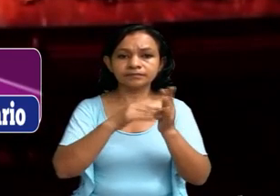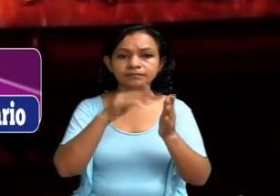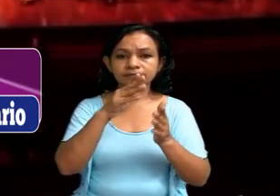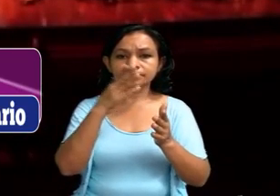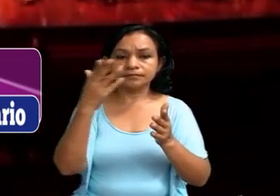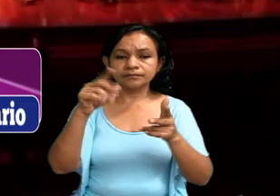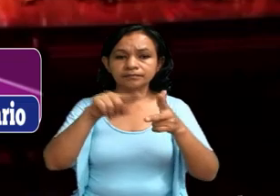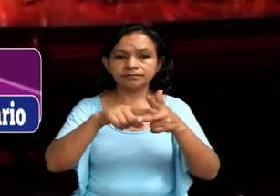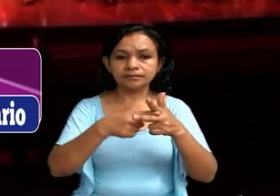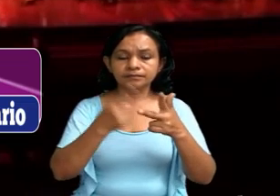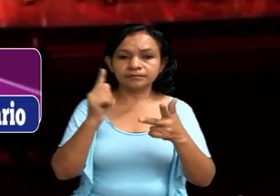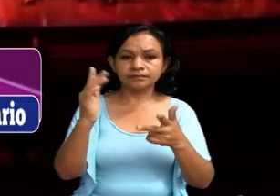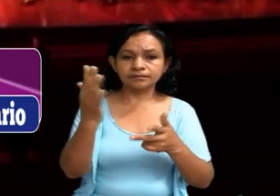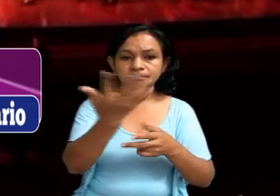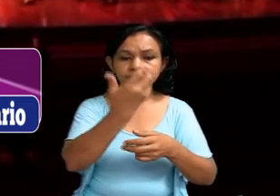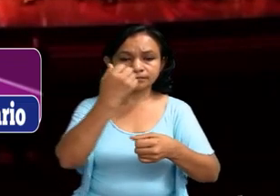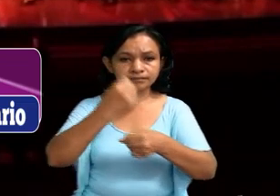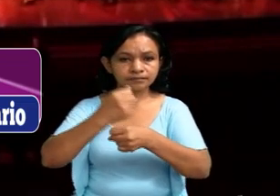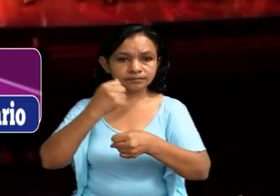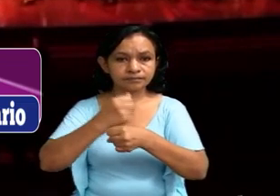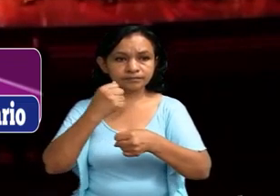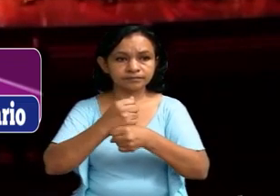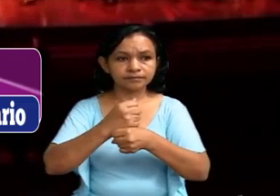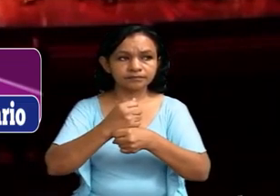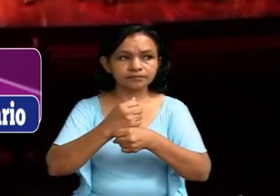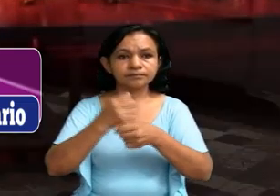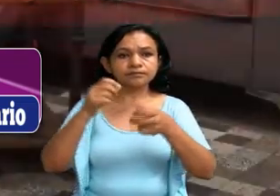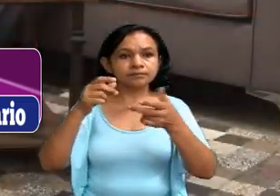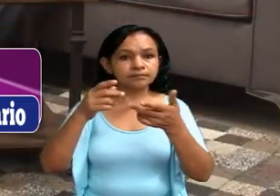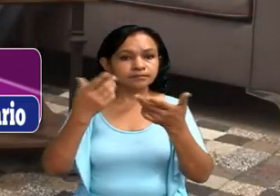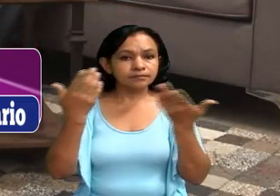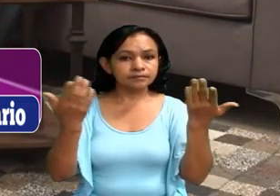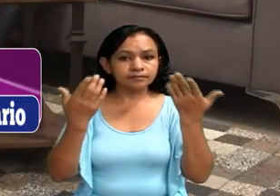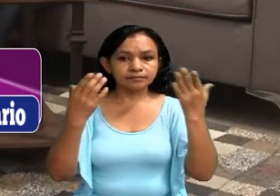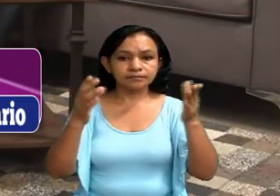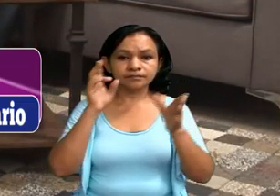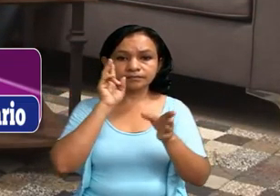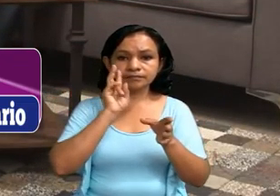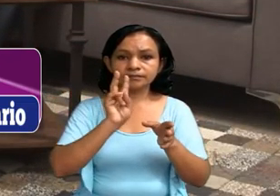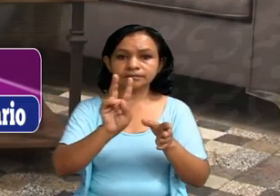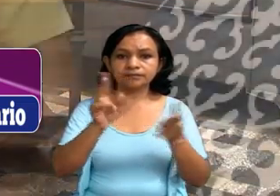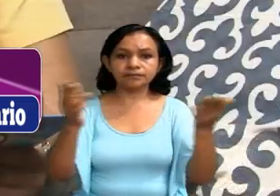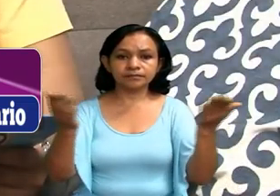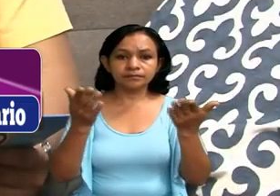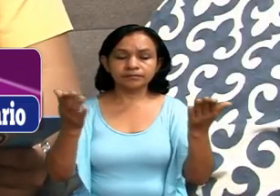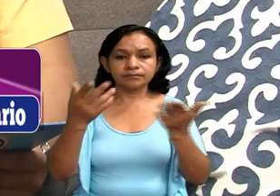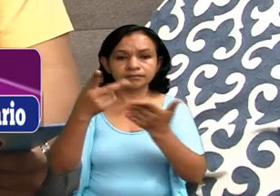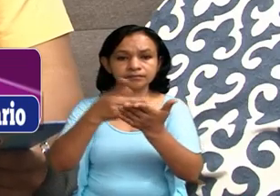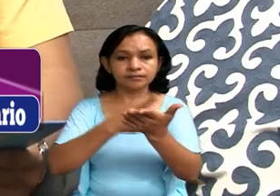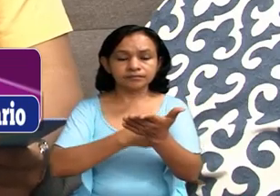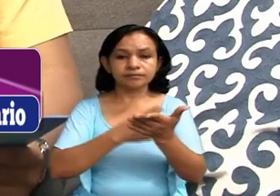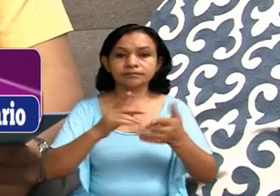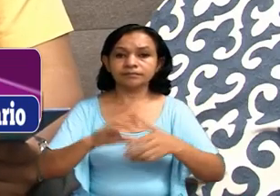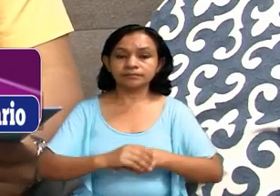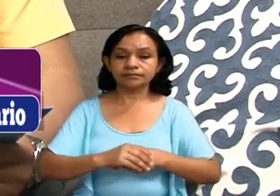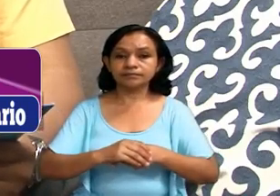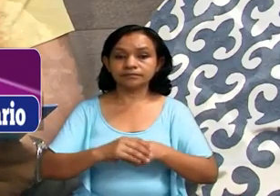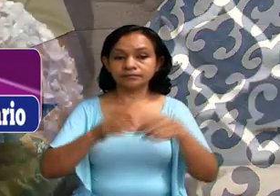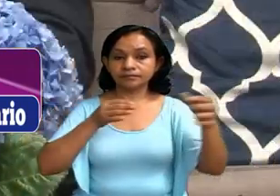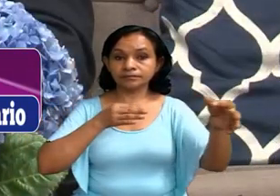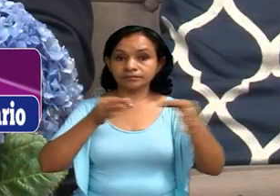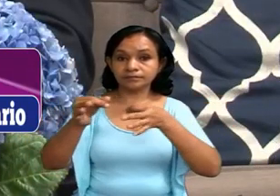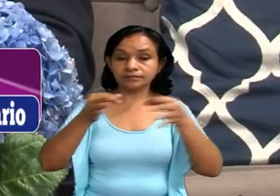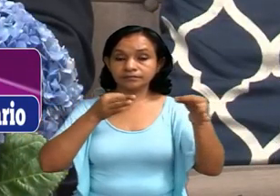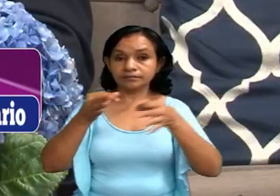partir en principio de todo lo que se ha trabajado, pero también a partir de proyecciones particulares que tiene como todo proyecto, ¿no? Bueno, te quiero explicar